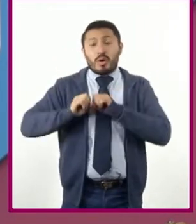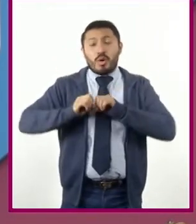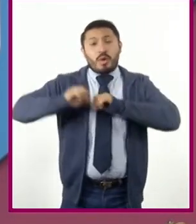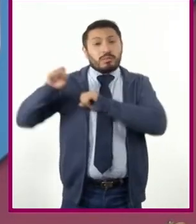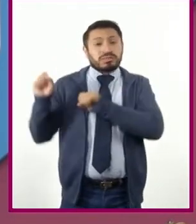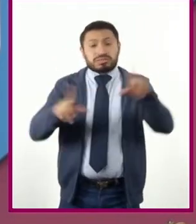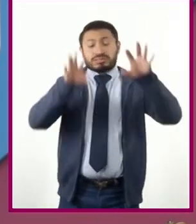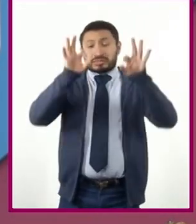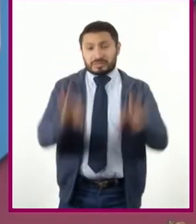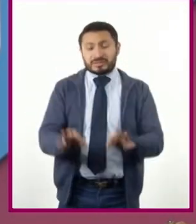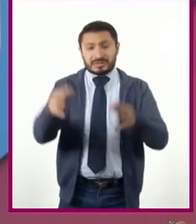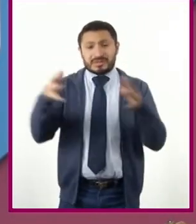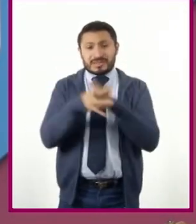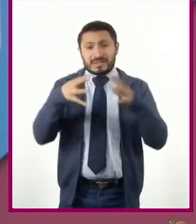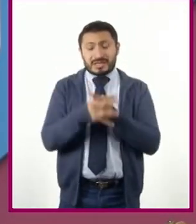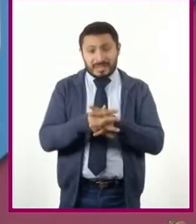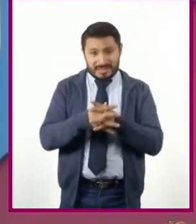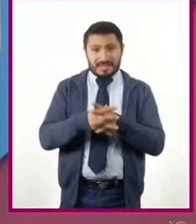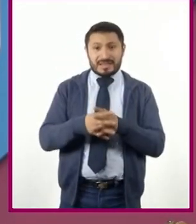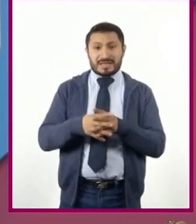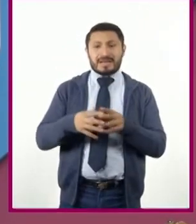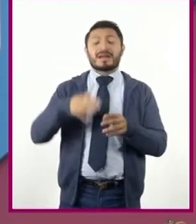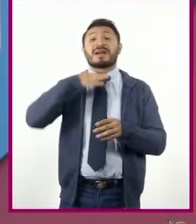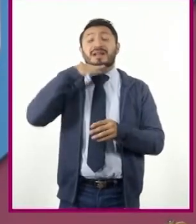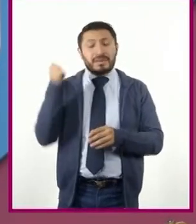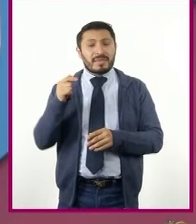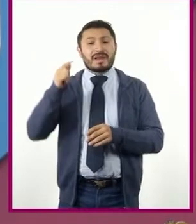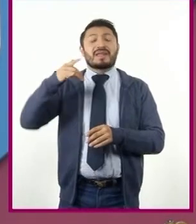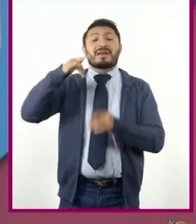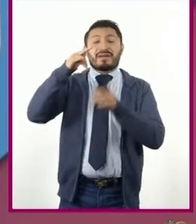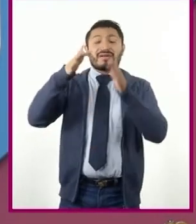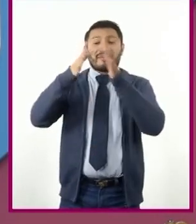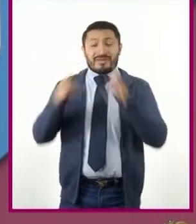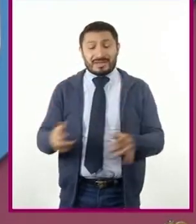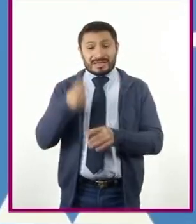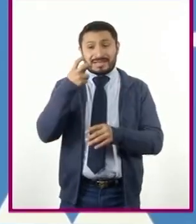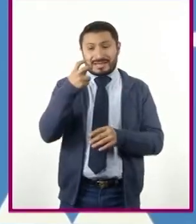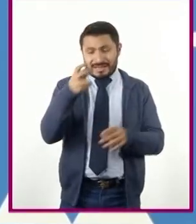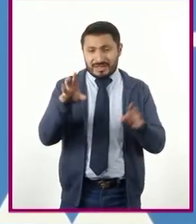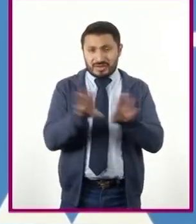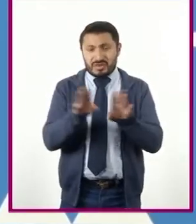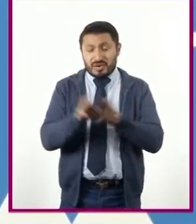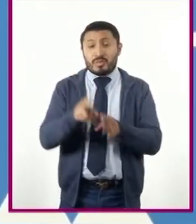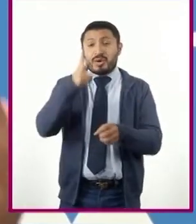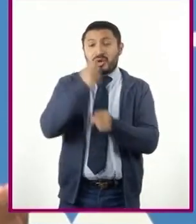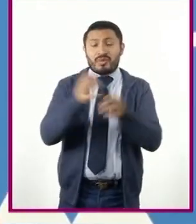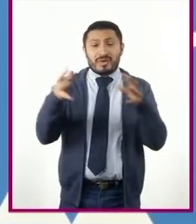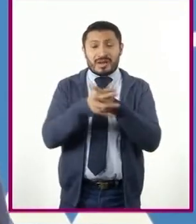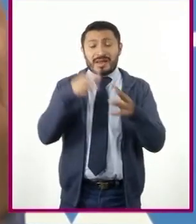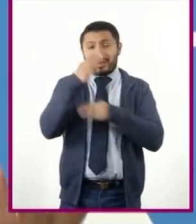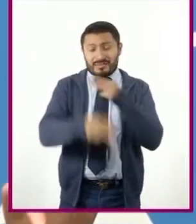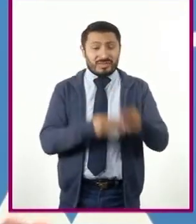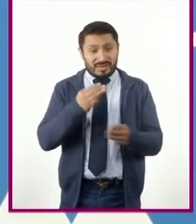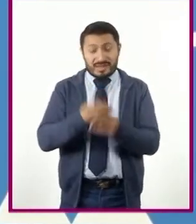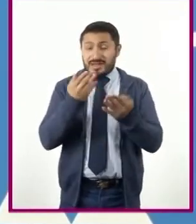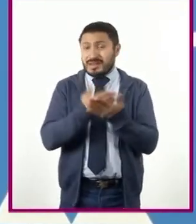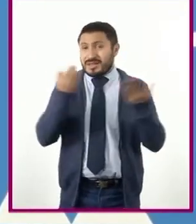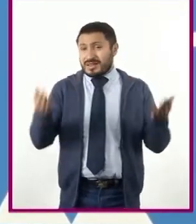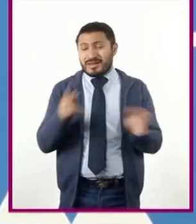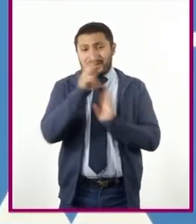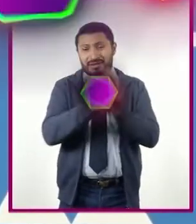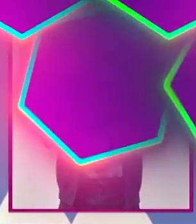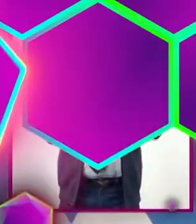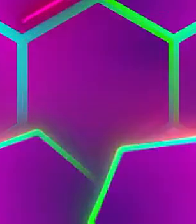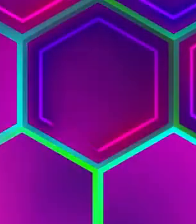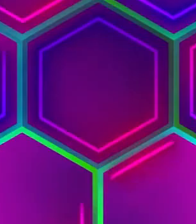Inglaterra y Francia, y con ello el inicio de la Segunda Guerra Mundial. Ahora veamos y escuchemos el